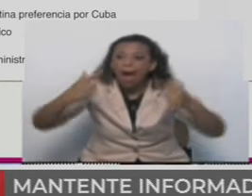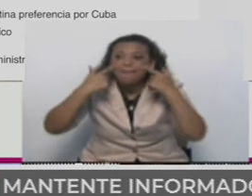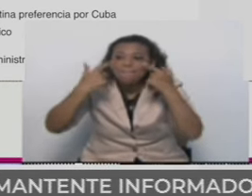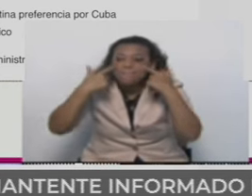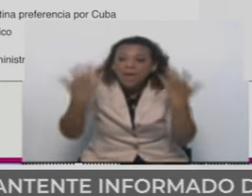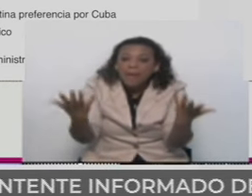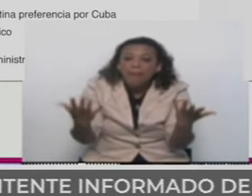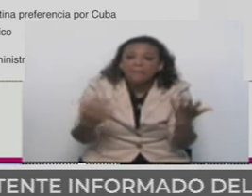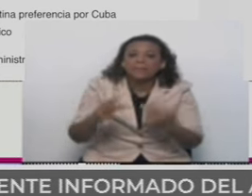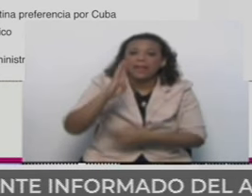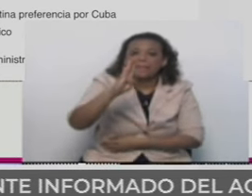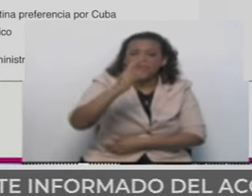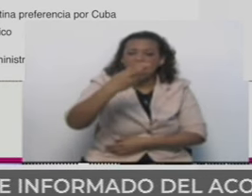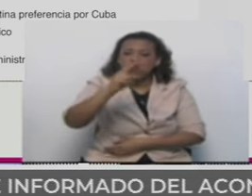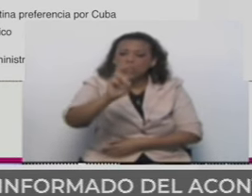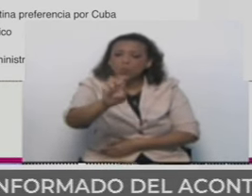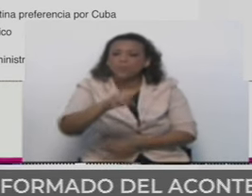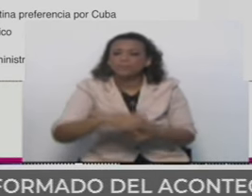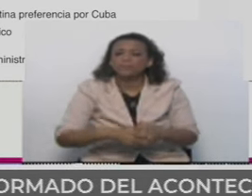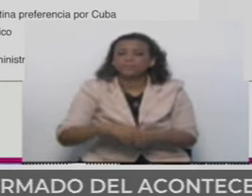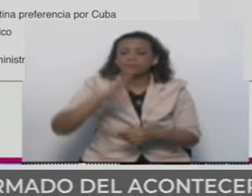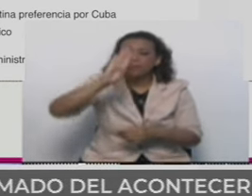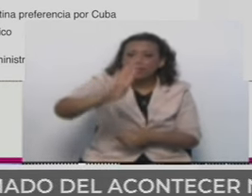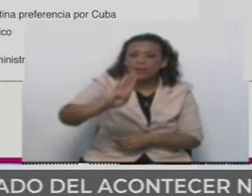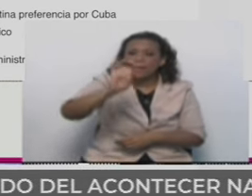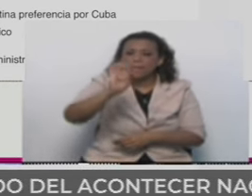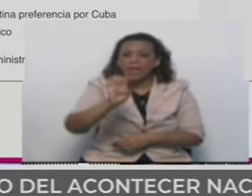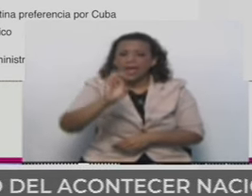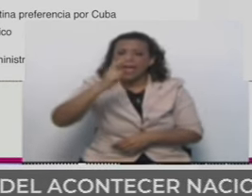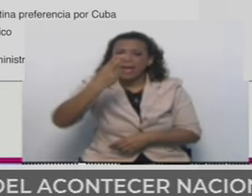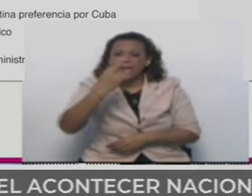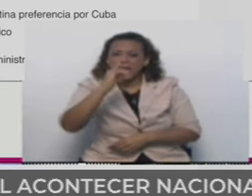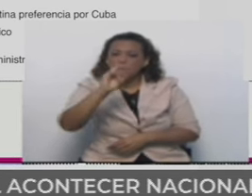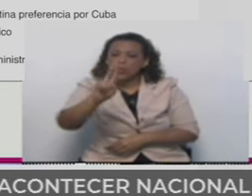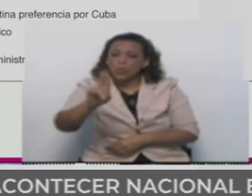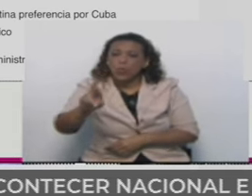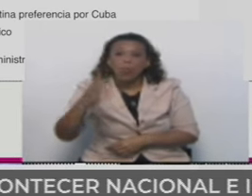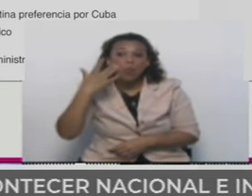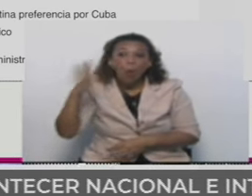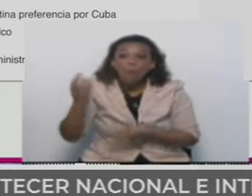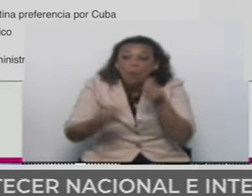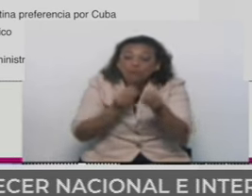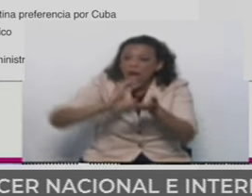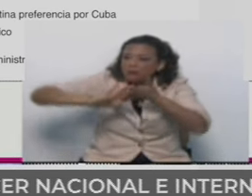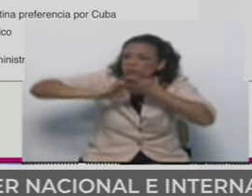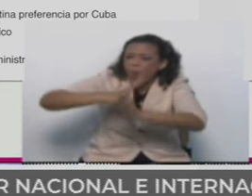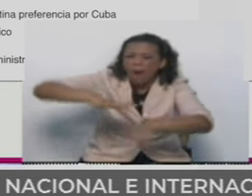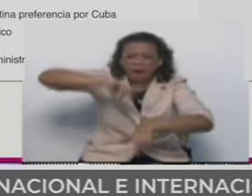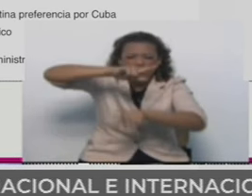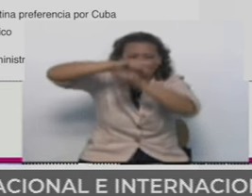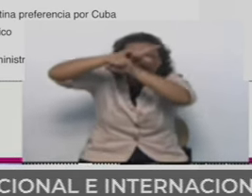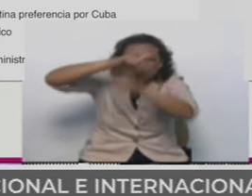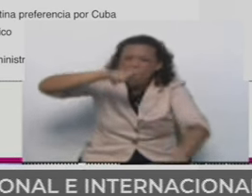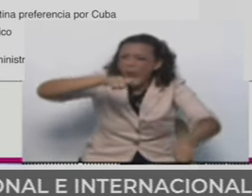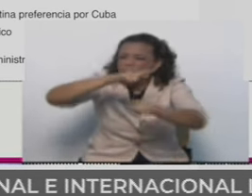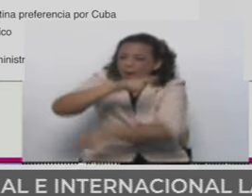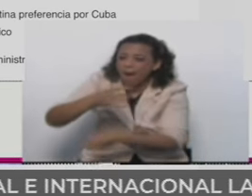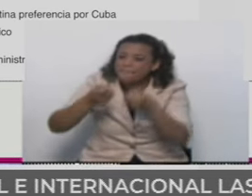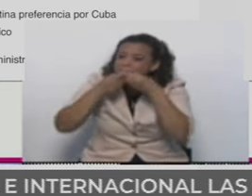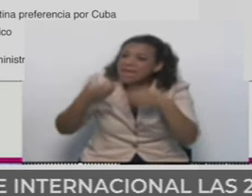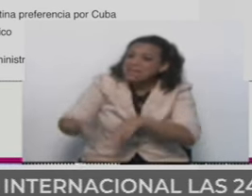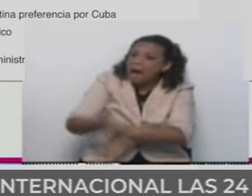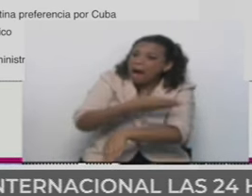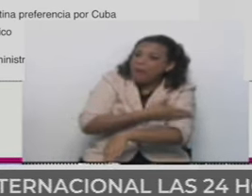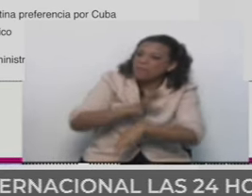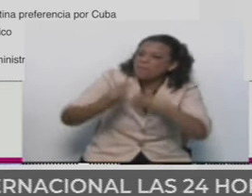Beirut, tan bella Beirut, es una joya del mundo árabe. ¿Cómo fue bombardeada? ¿Y para